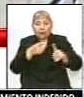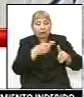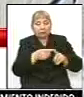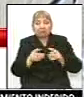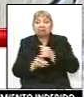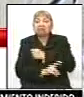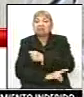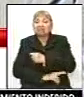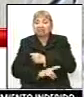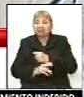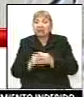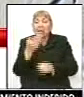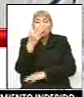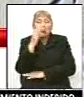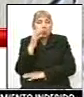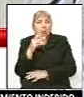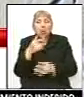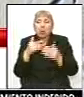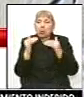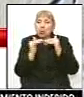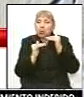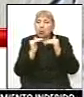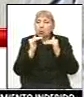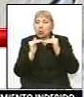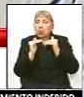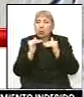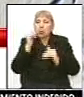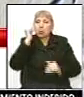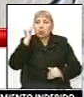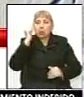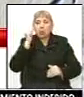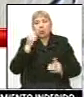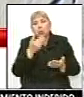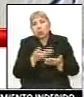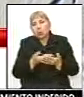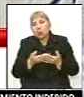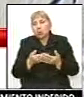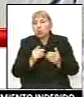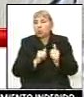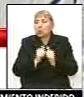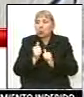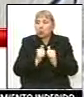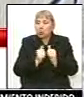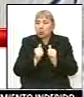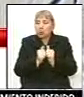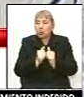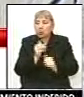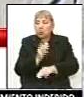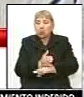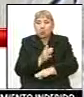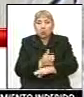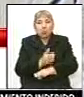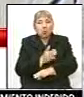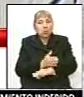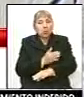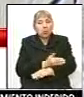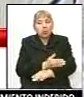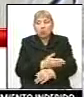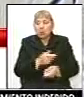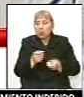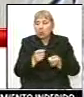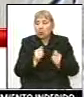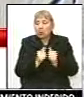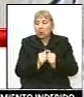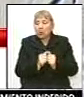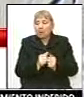nación, el principio de equidad y justicia social, la competitividad del país para el desarrollo sostenible y de gestión